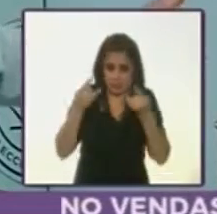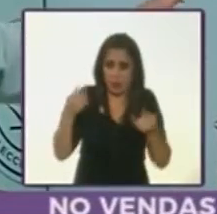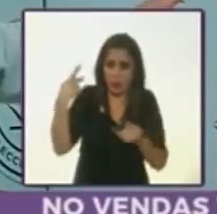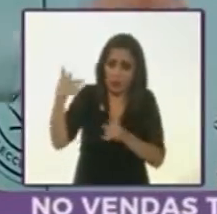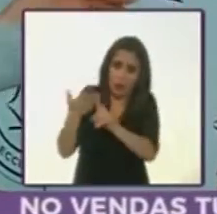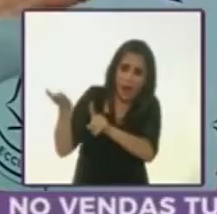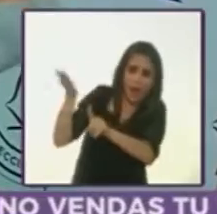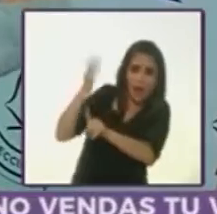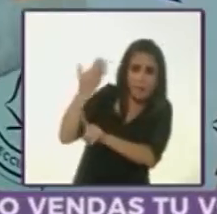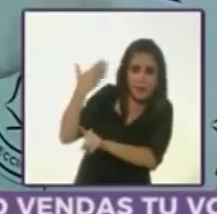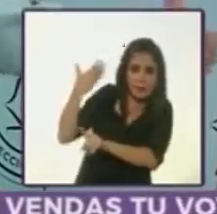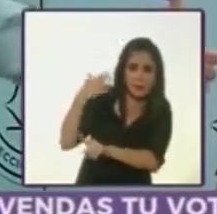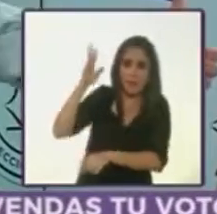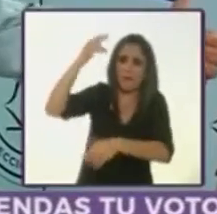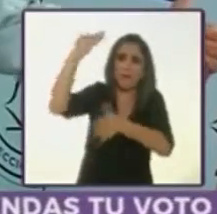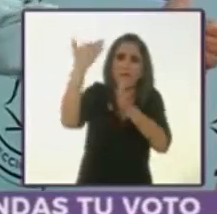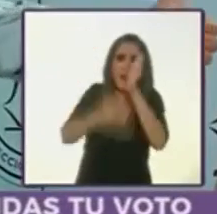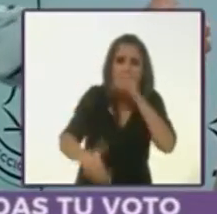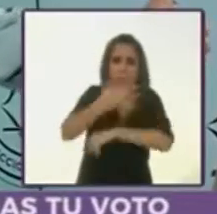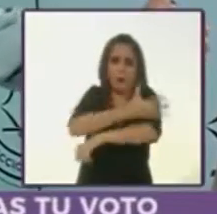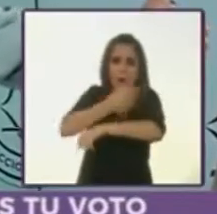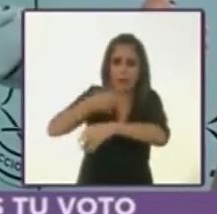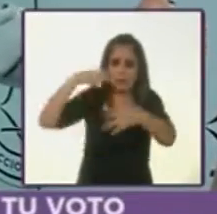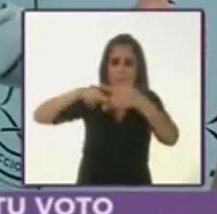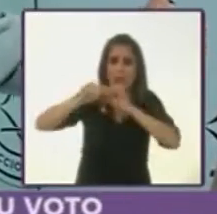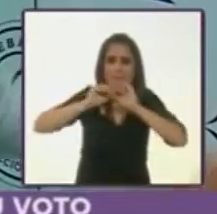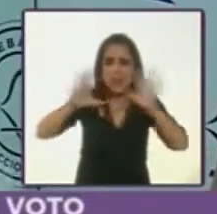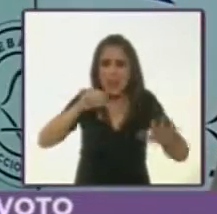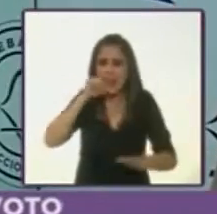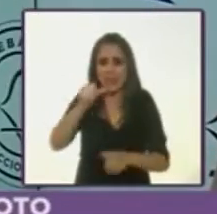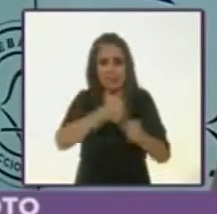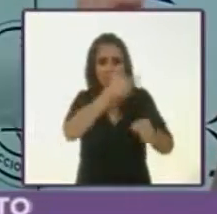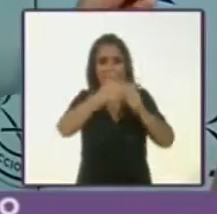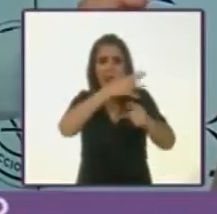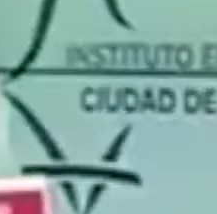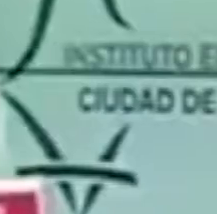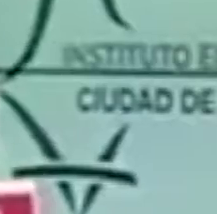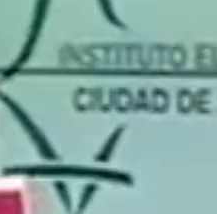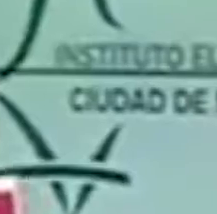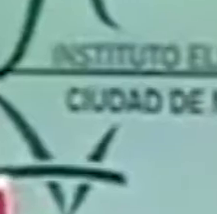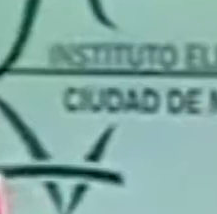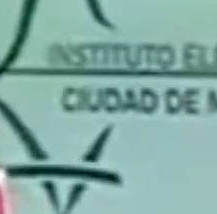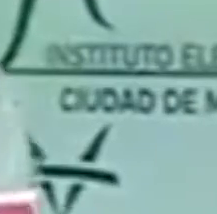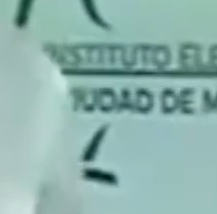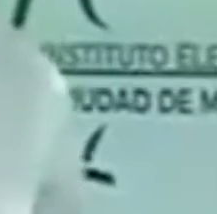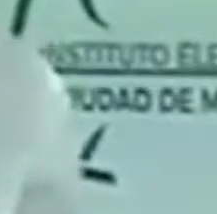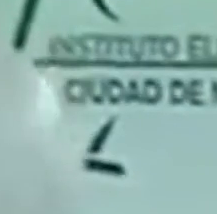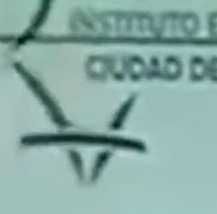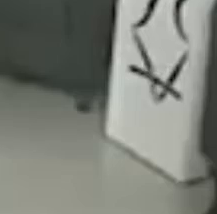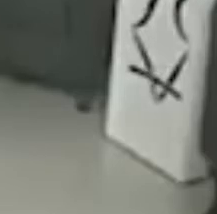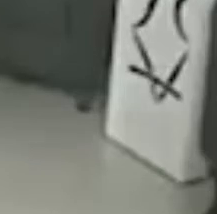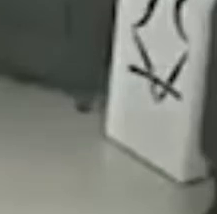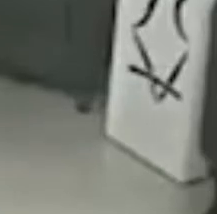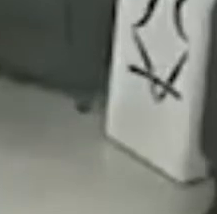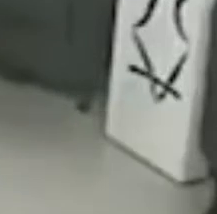Usuarios de Twitter colocaron en segundo lugar nacional el hashtag Puri y compartieron fotomontajes del Carpintero con un parche en el ojo al estilo